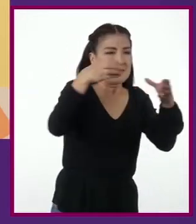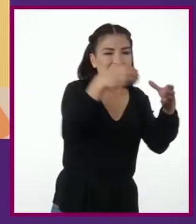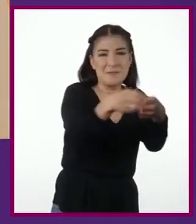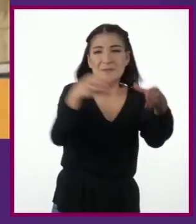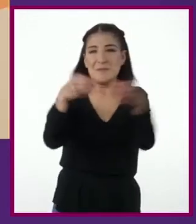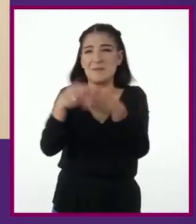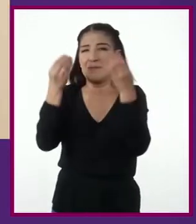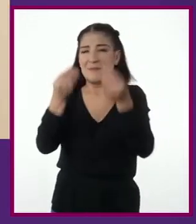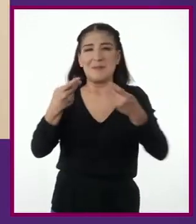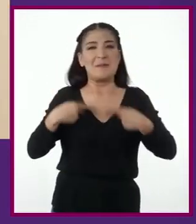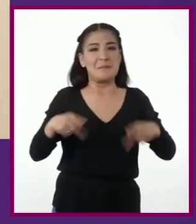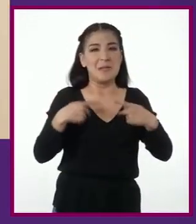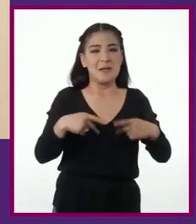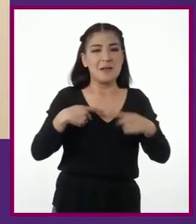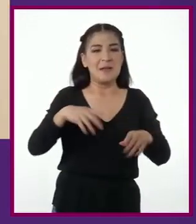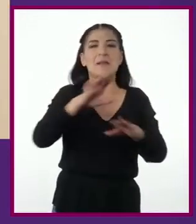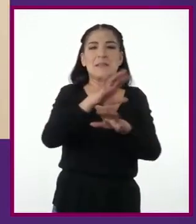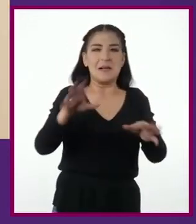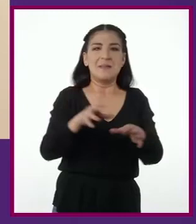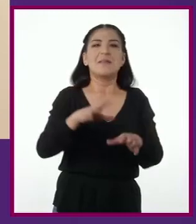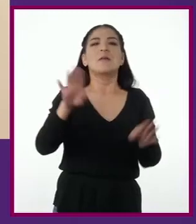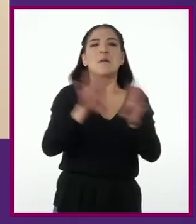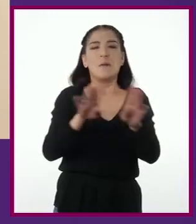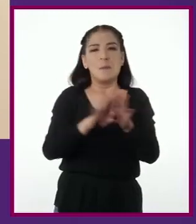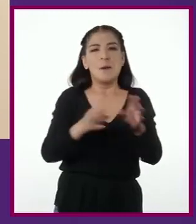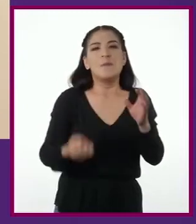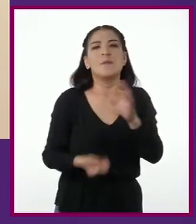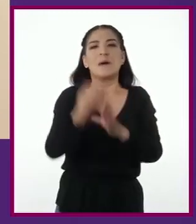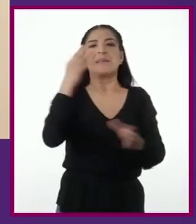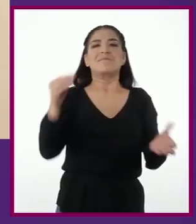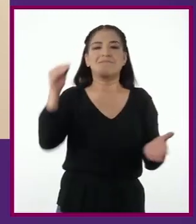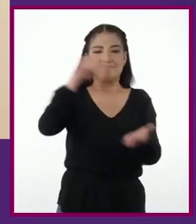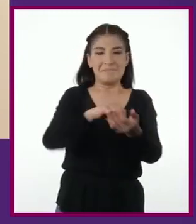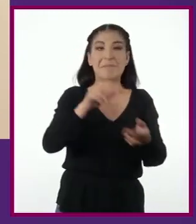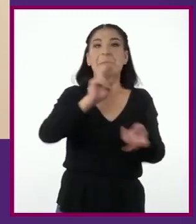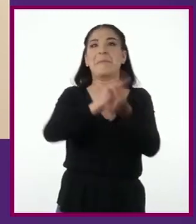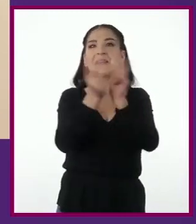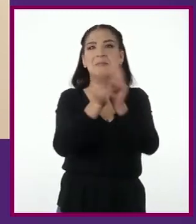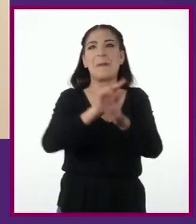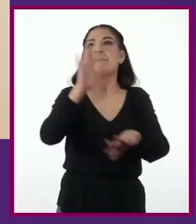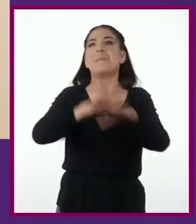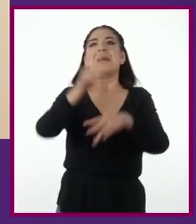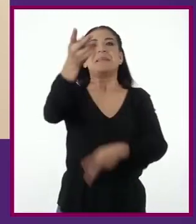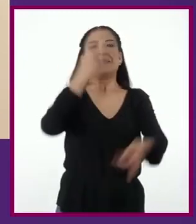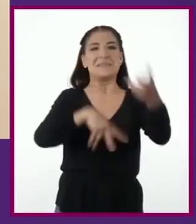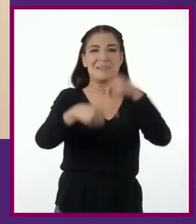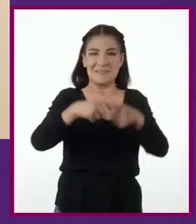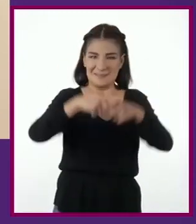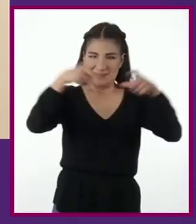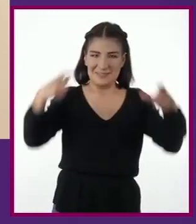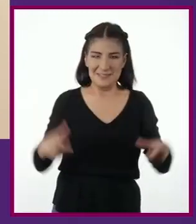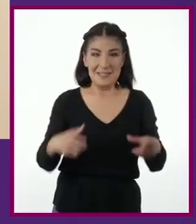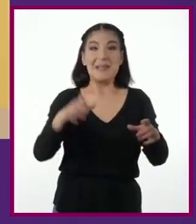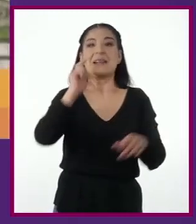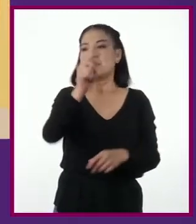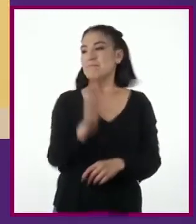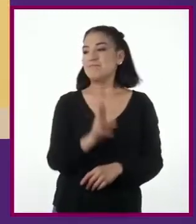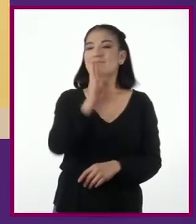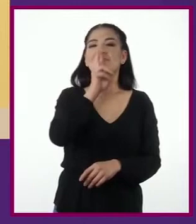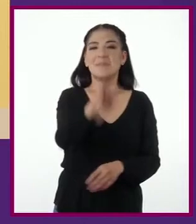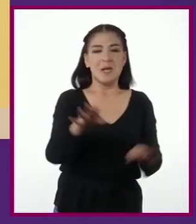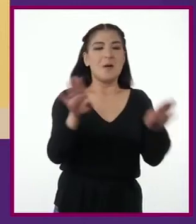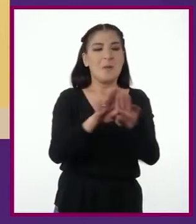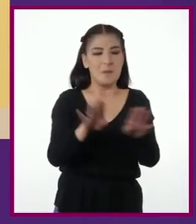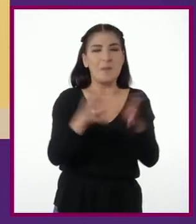personas se tornaron en villas que albergaron a cientos de vecinos. Posteriormente, y como resultado de la